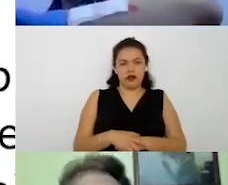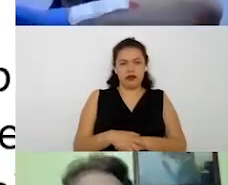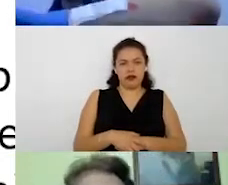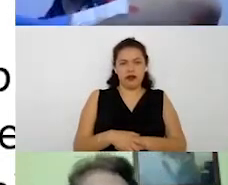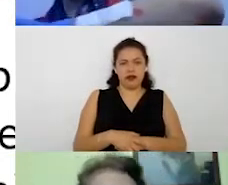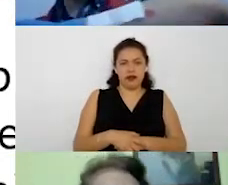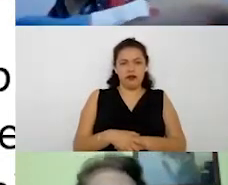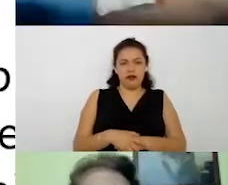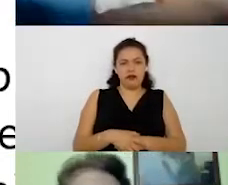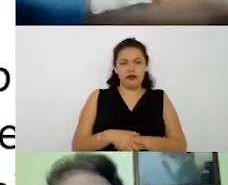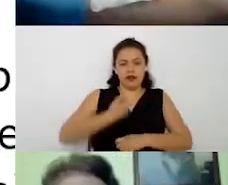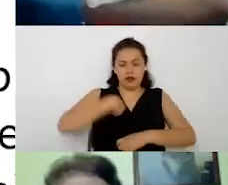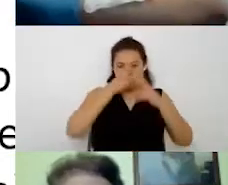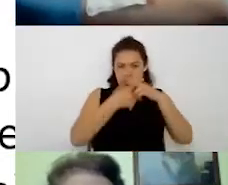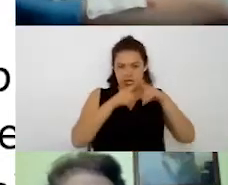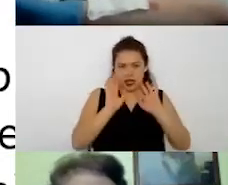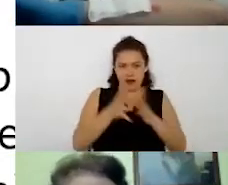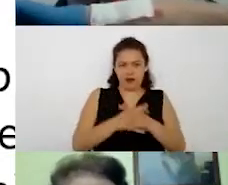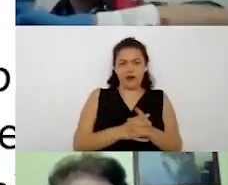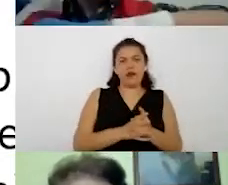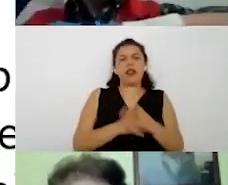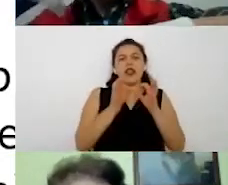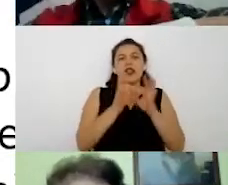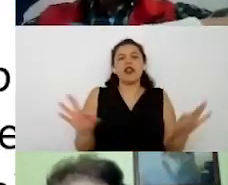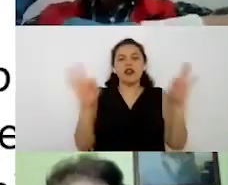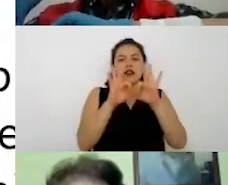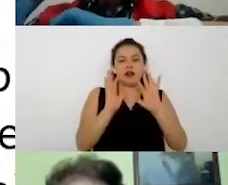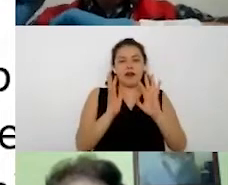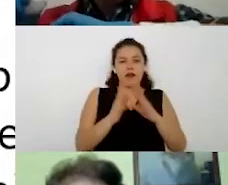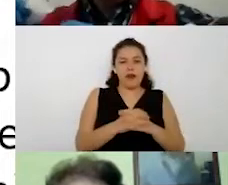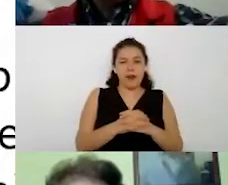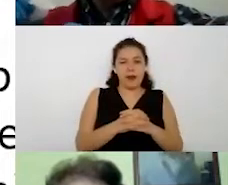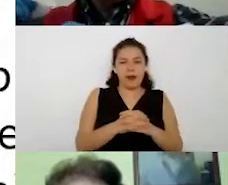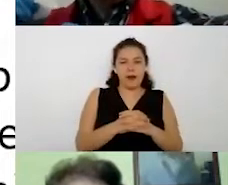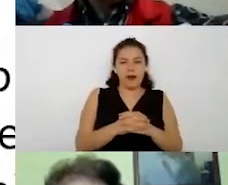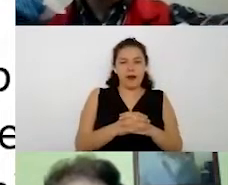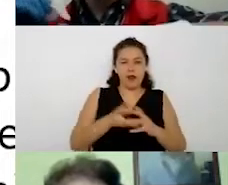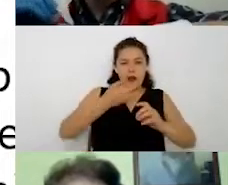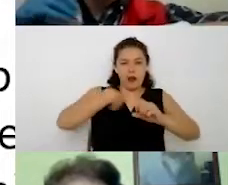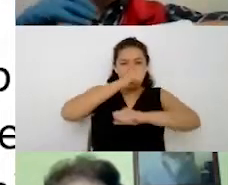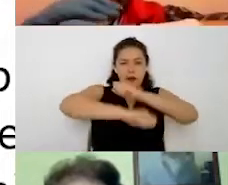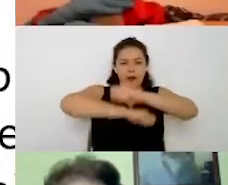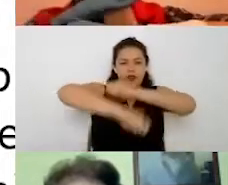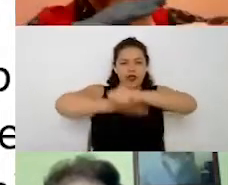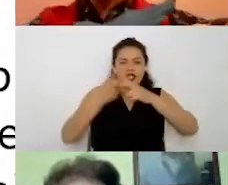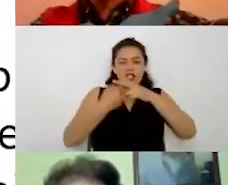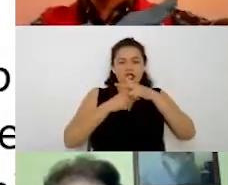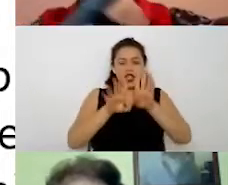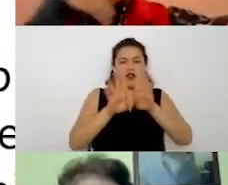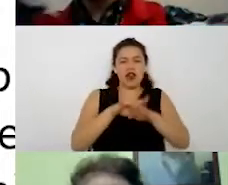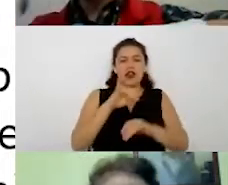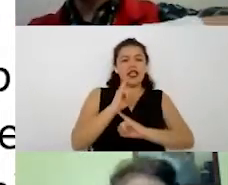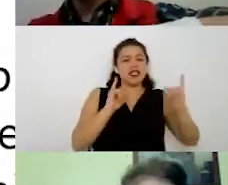Aquí, y vamos a comenzar. Ahora bien, aquí es bien importante. Nuestros vendajes siempre van a iniciar de